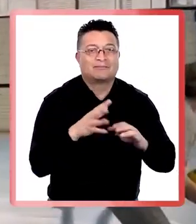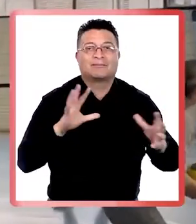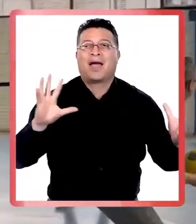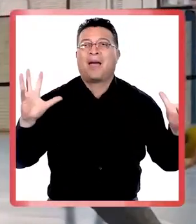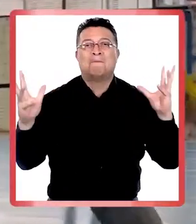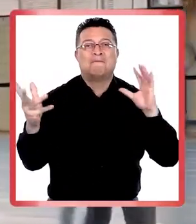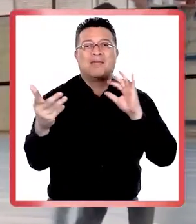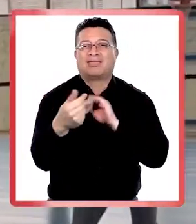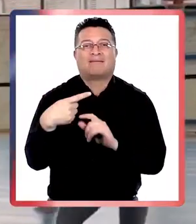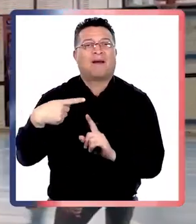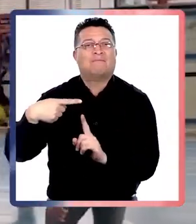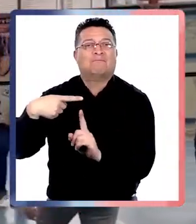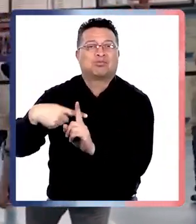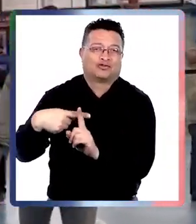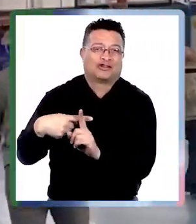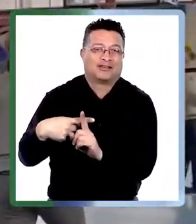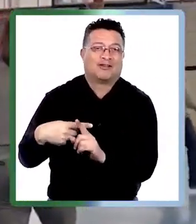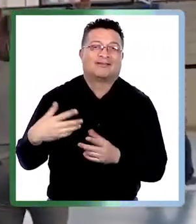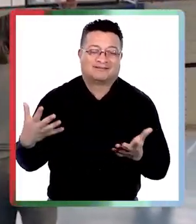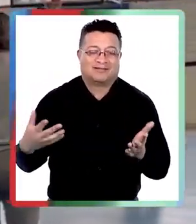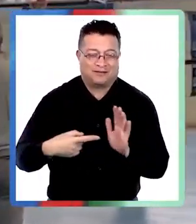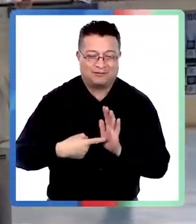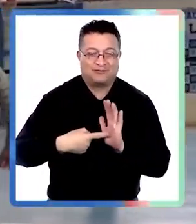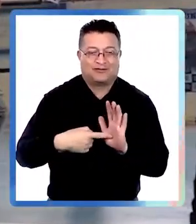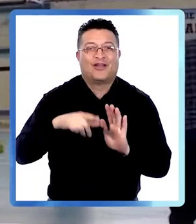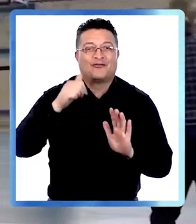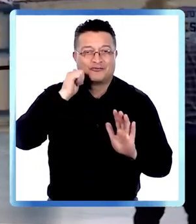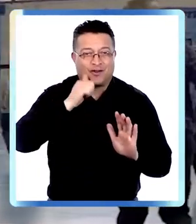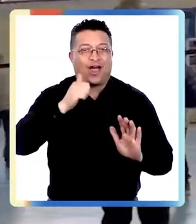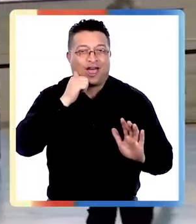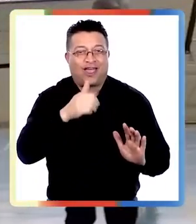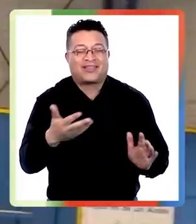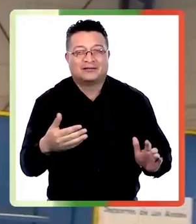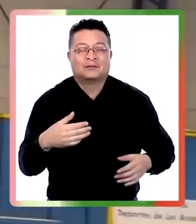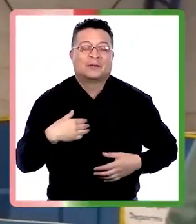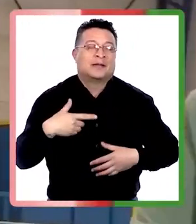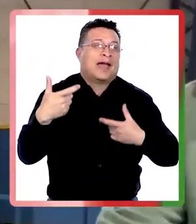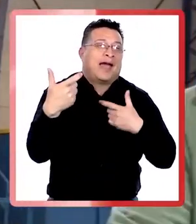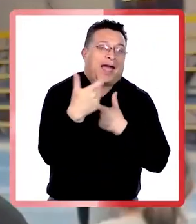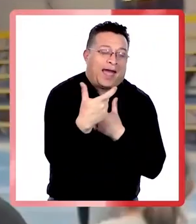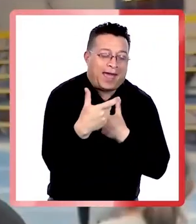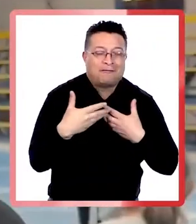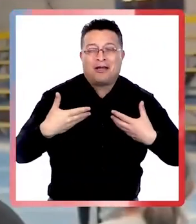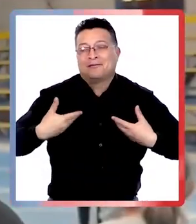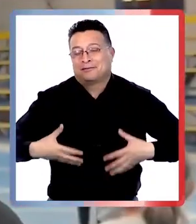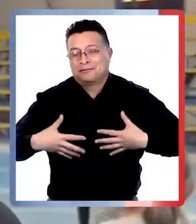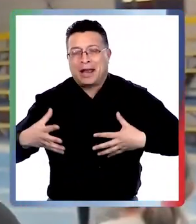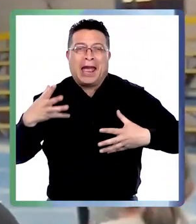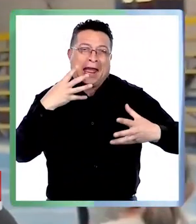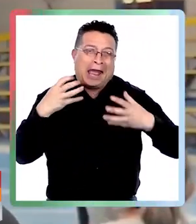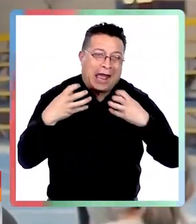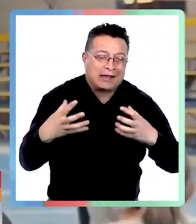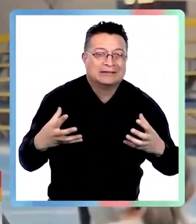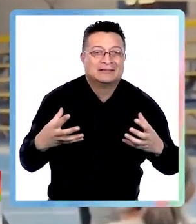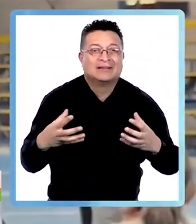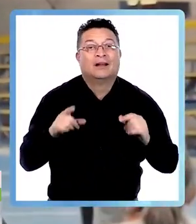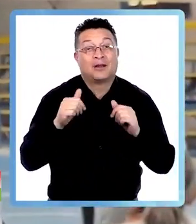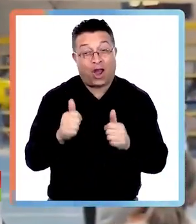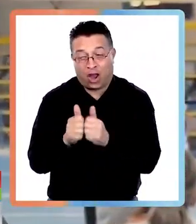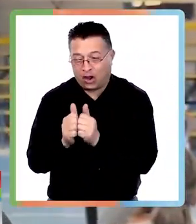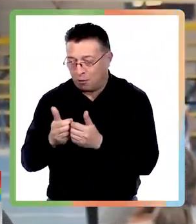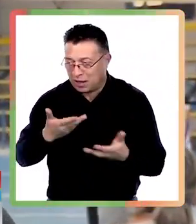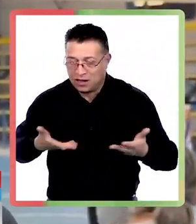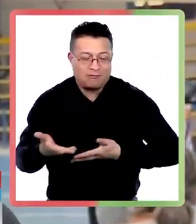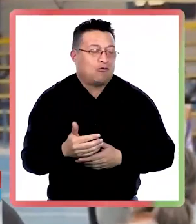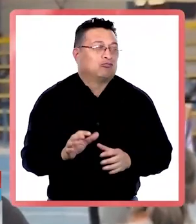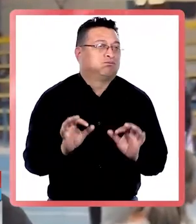y un ambiente lleno de positividad que sin duda se refleja en cada jornada. Me río, me relajo, grito y